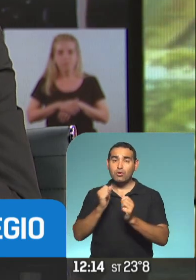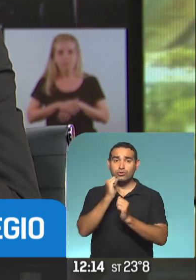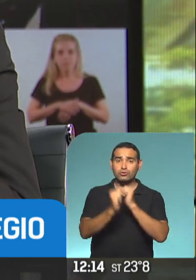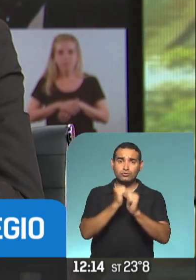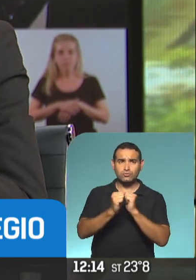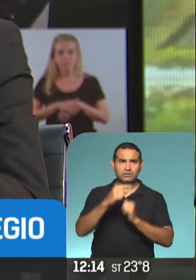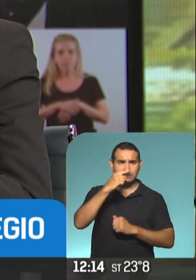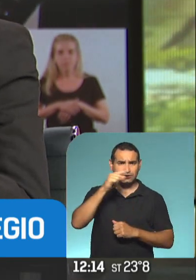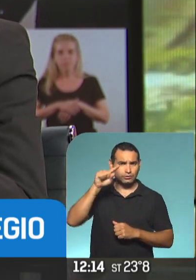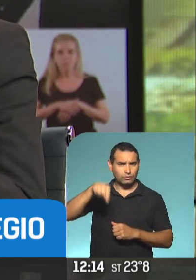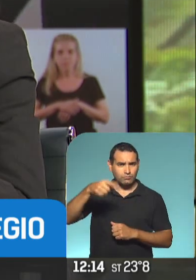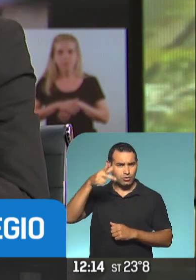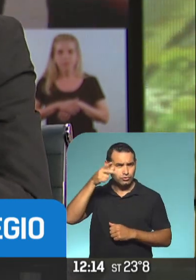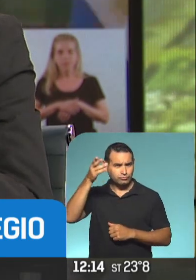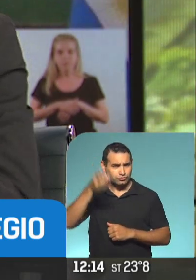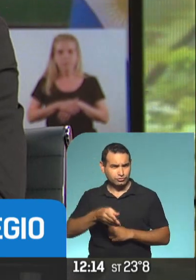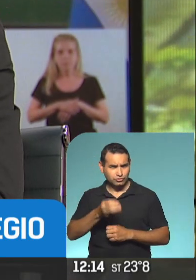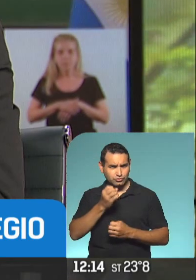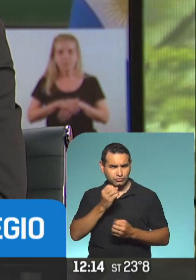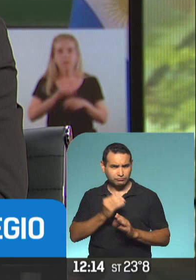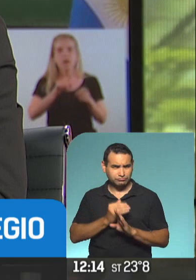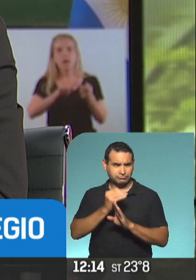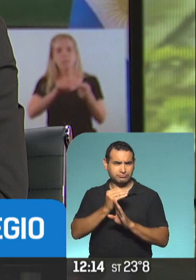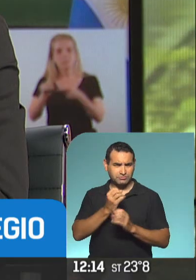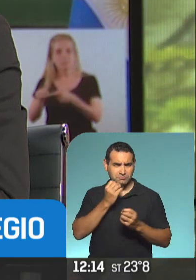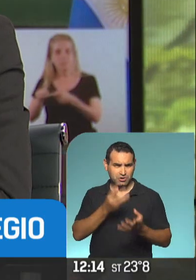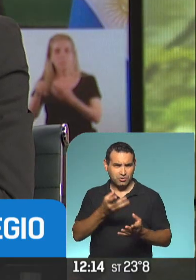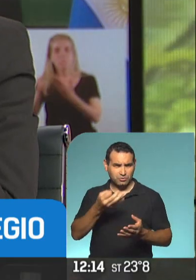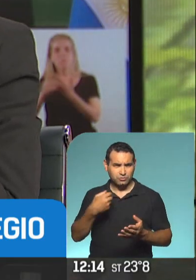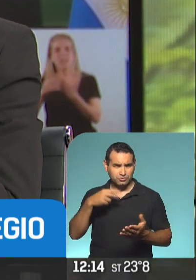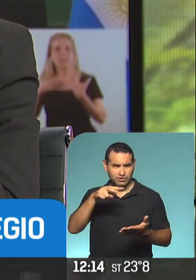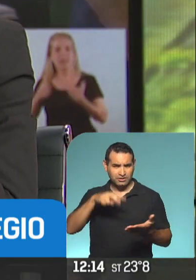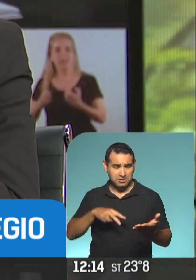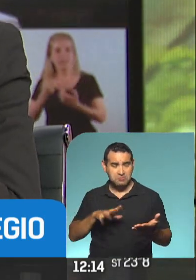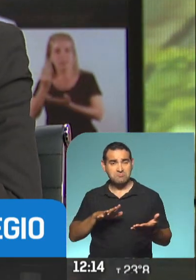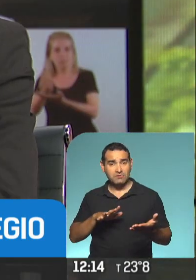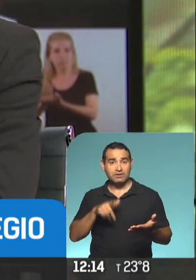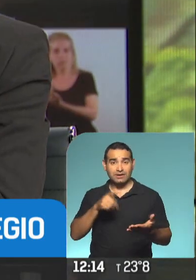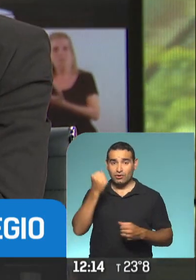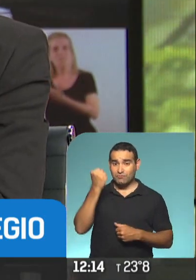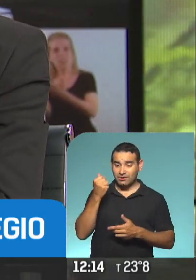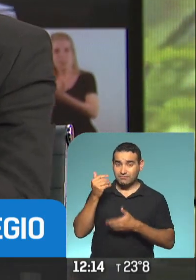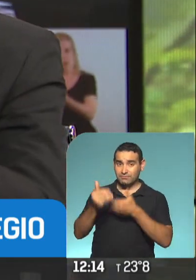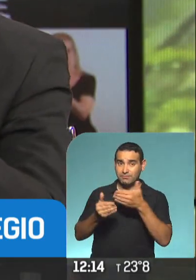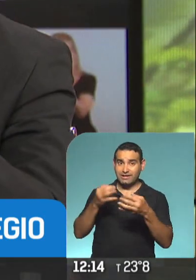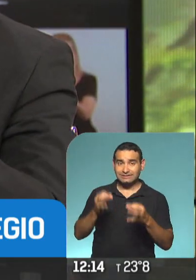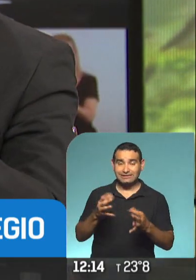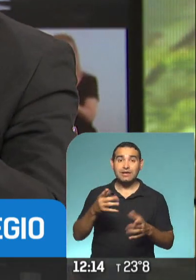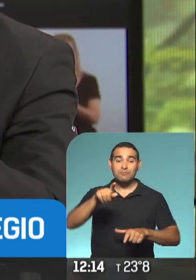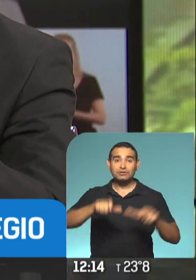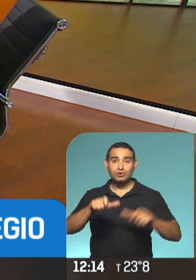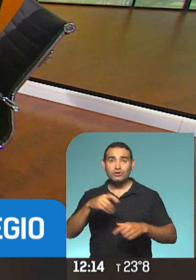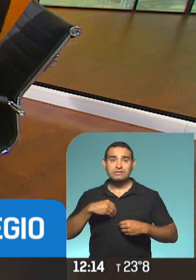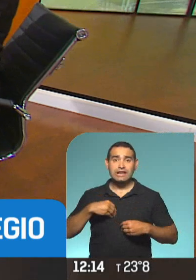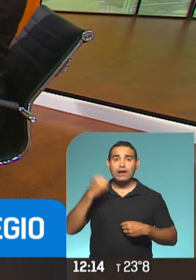que 7,8% y lo estaba leyendo en un matutino. Si eso continúa un poco, si se instala una sensación de mejora, aunque la